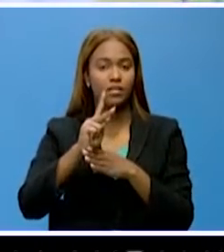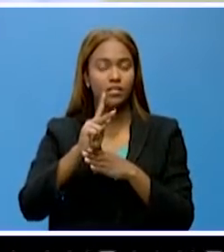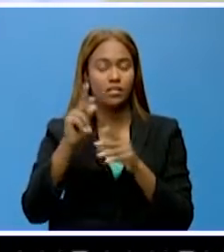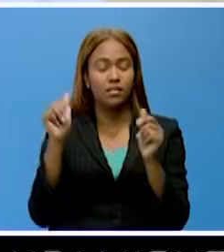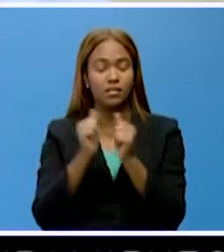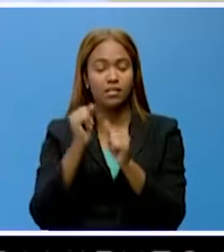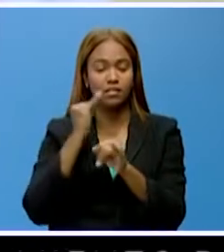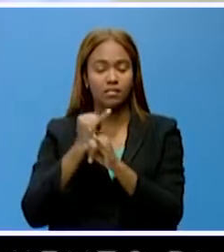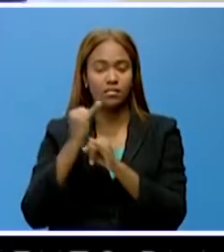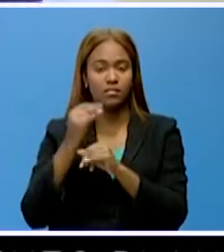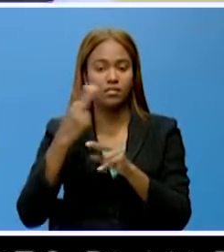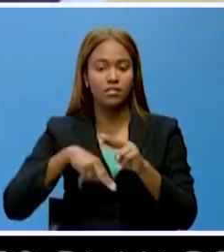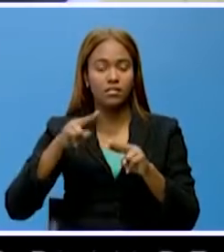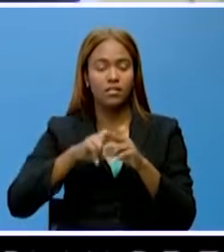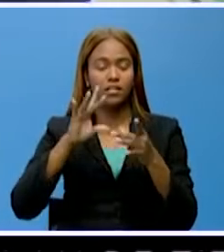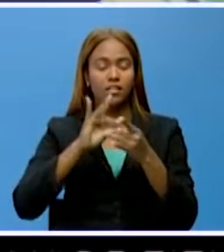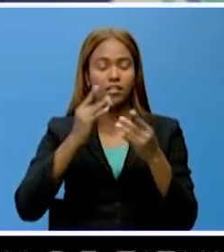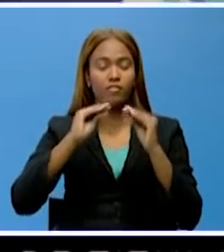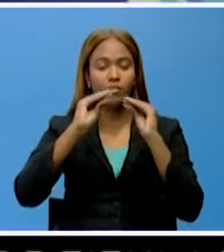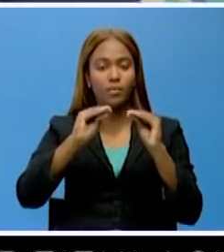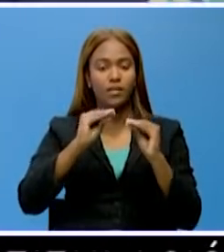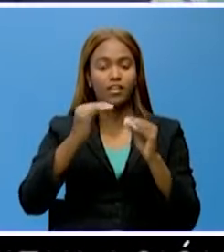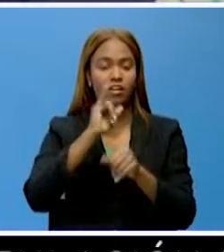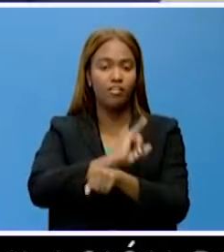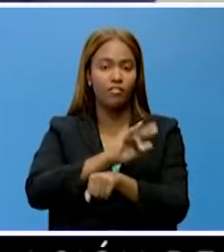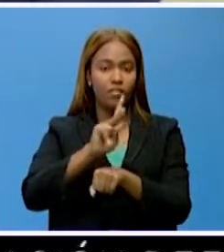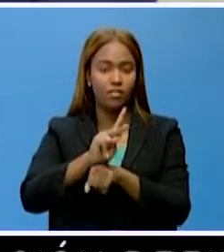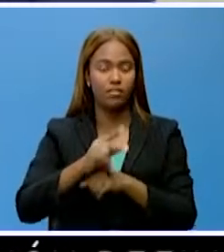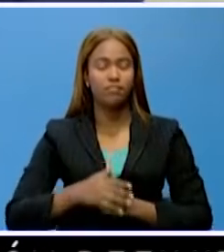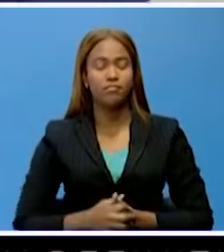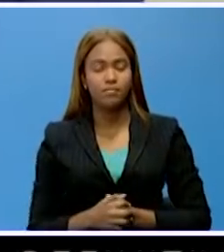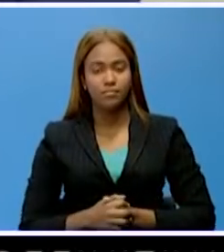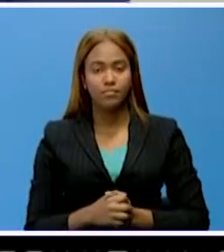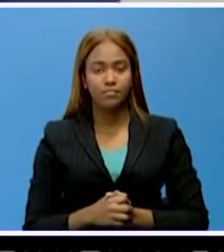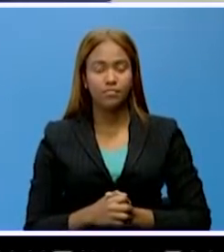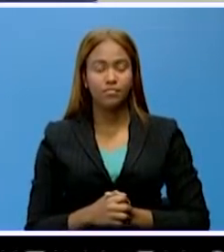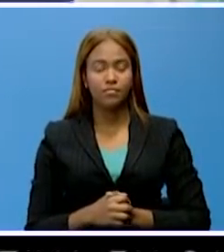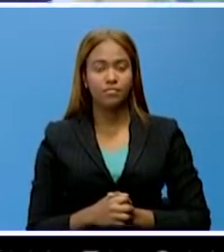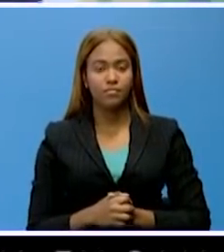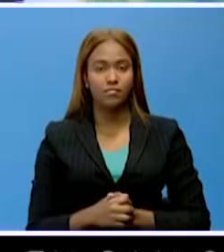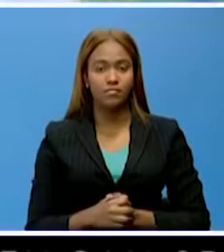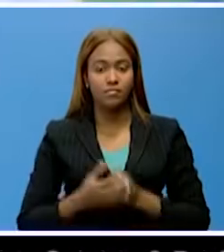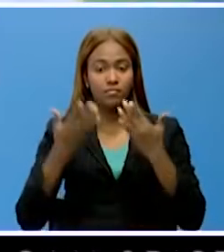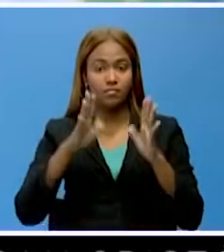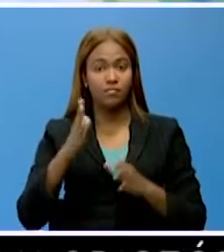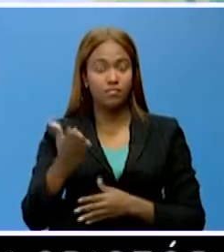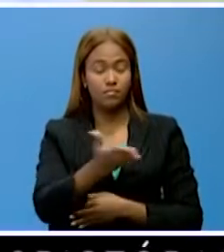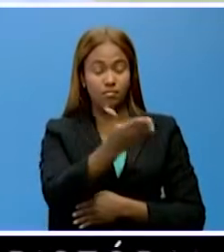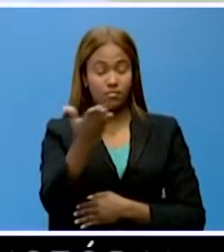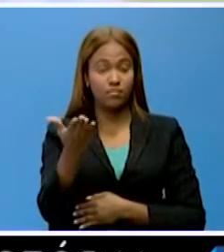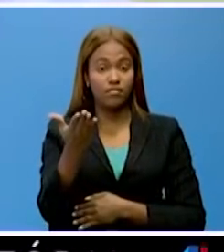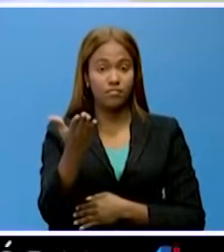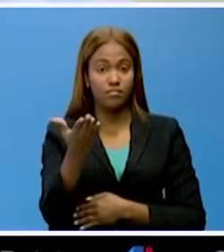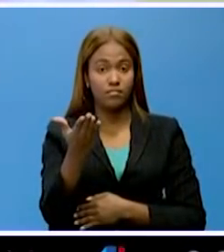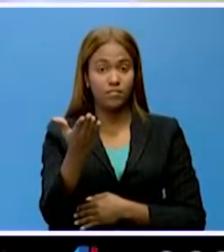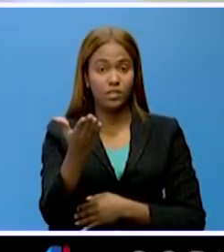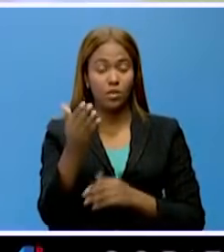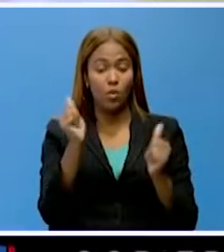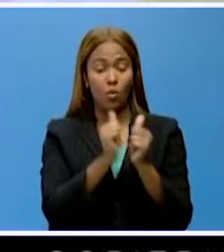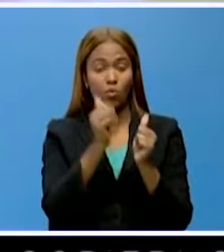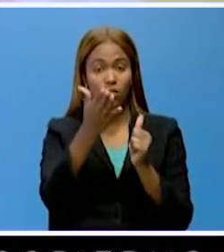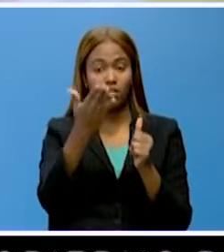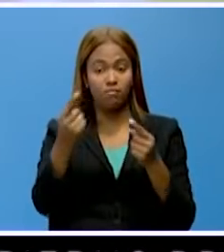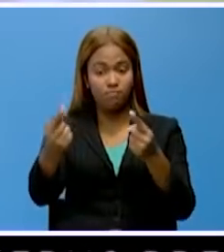el Instituto Nacional de Formación Infotec. Ya ustedes, con su